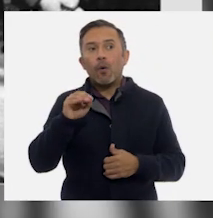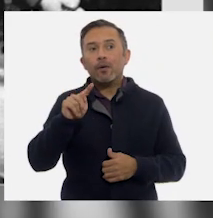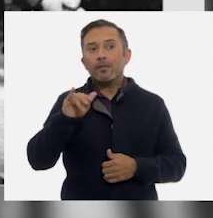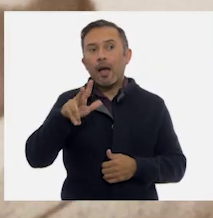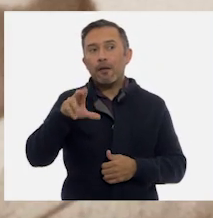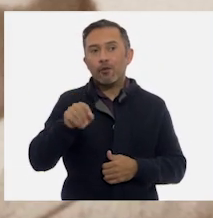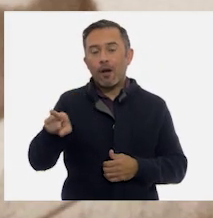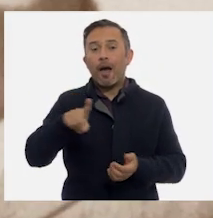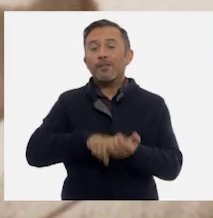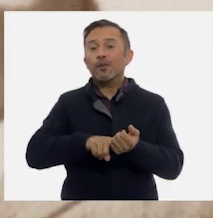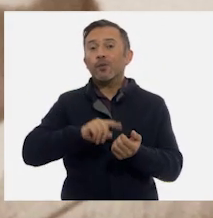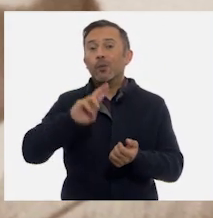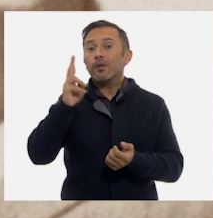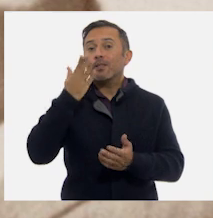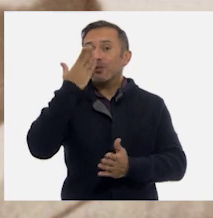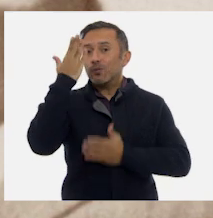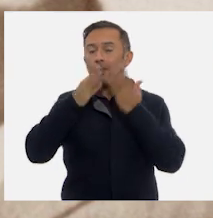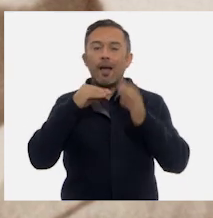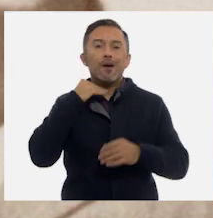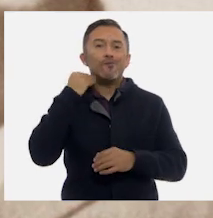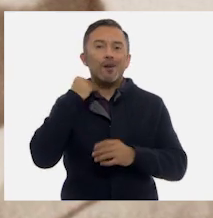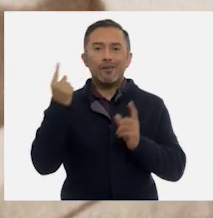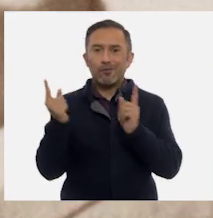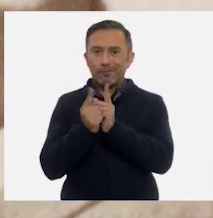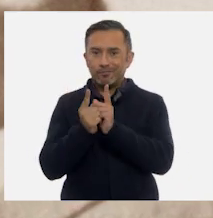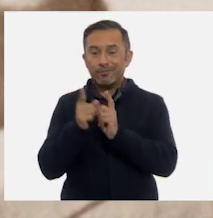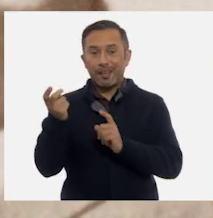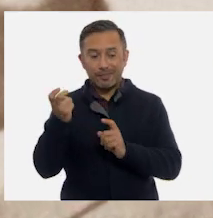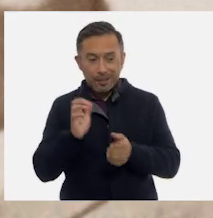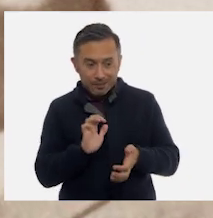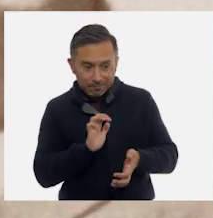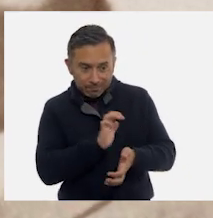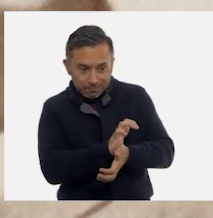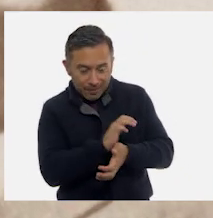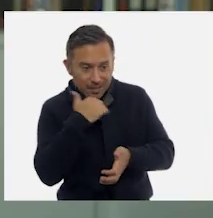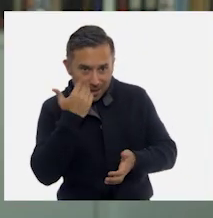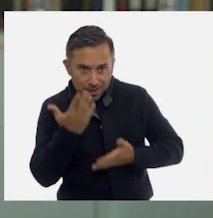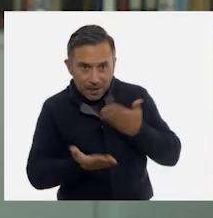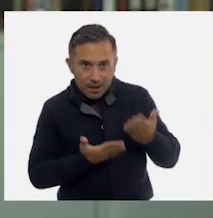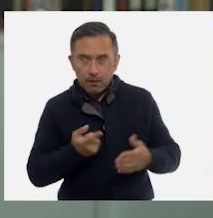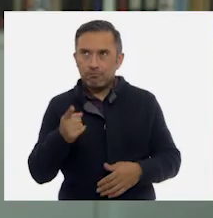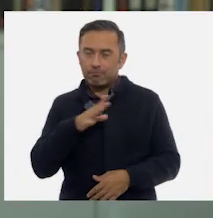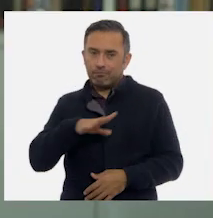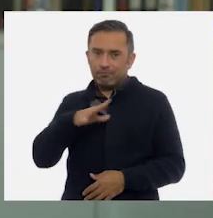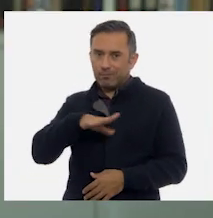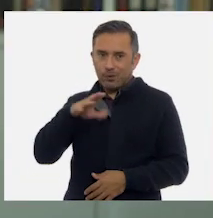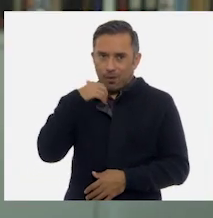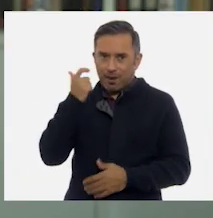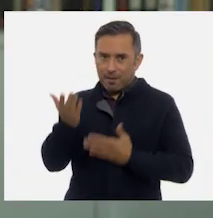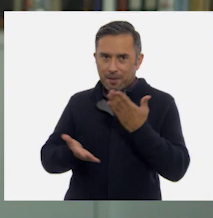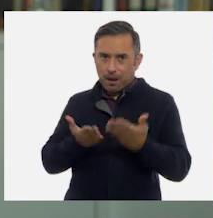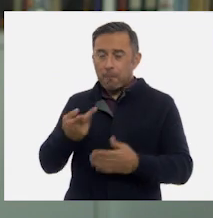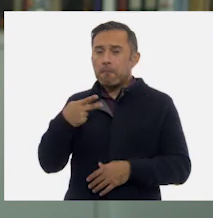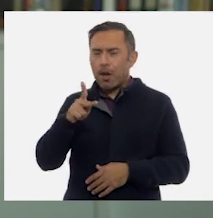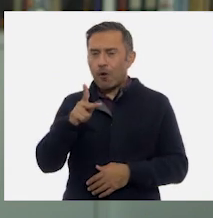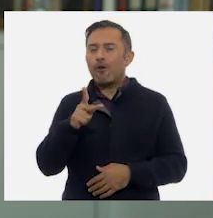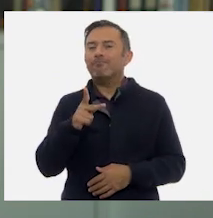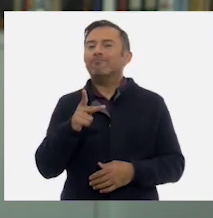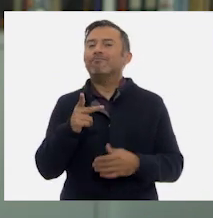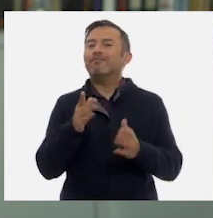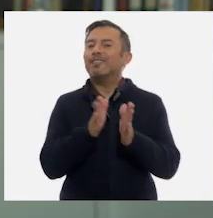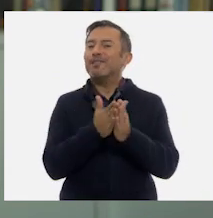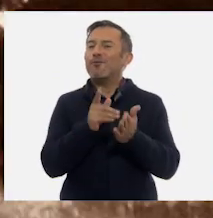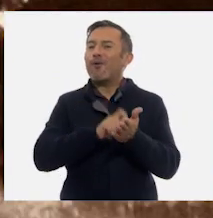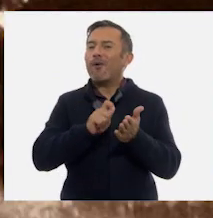abogacía. Y que la sacó a bailar Octavio Paz y que ella no quería bailar con él. Pero de alguna forma es muy divertido lo que cuenta sobre